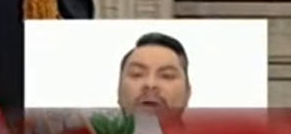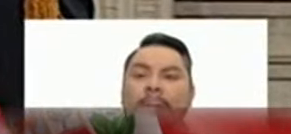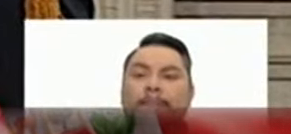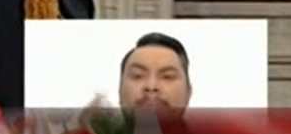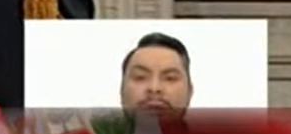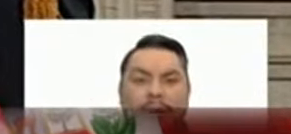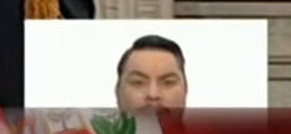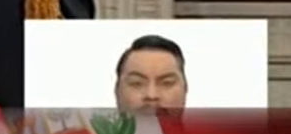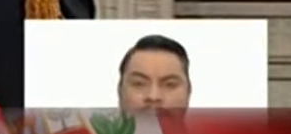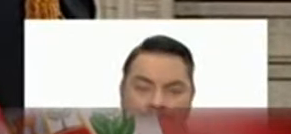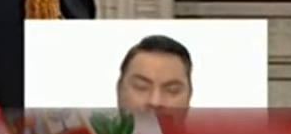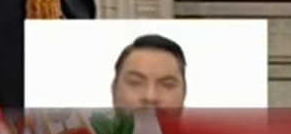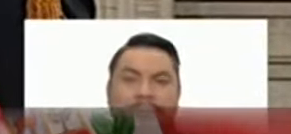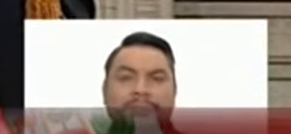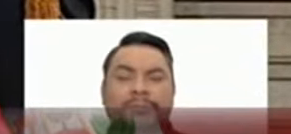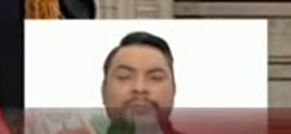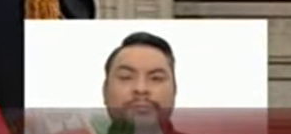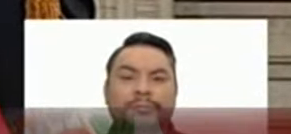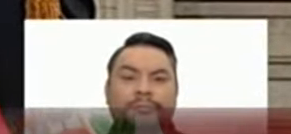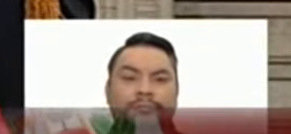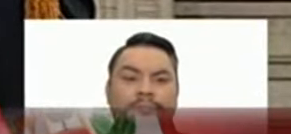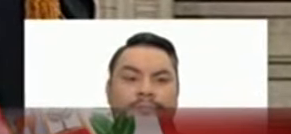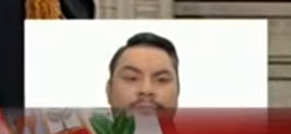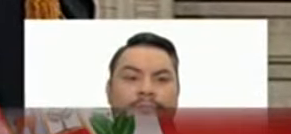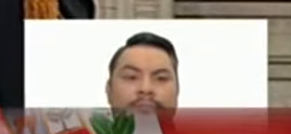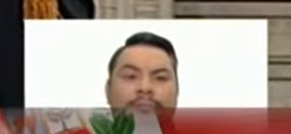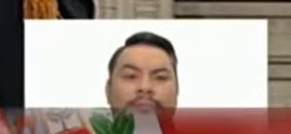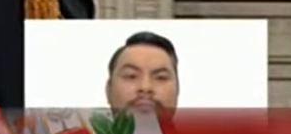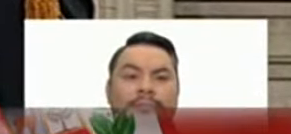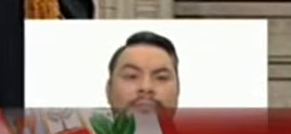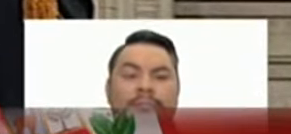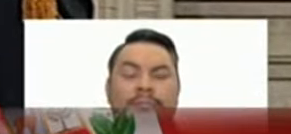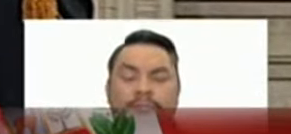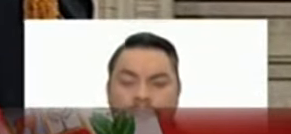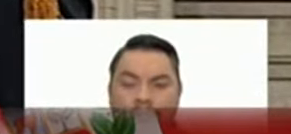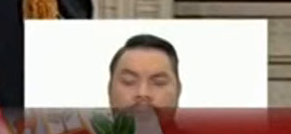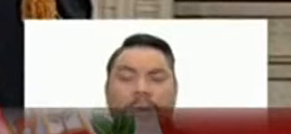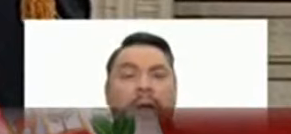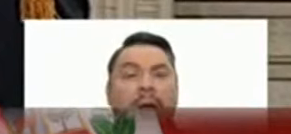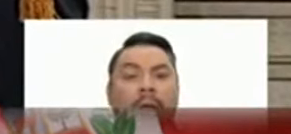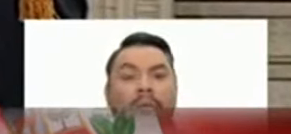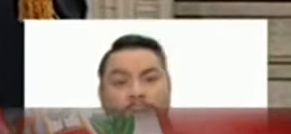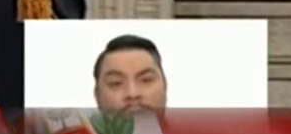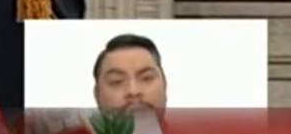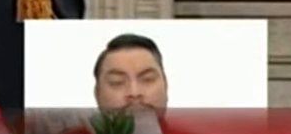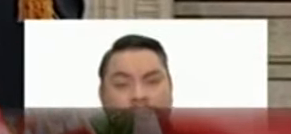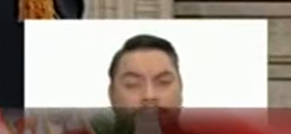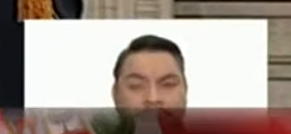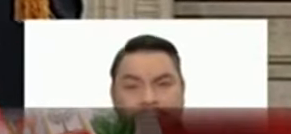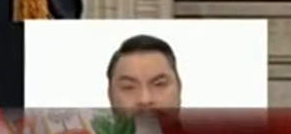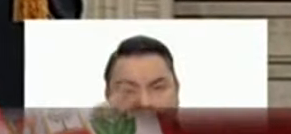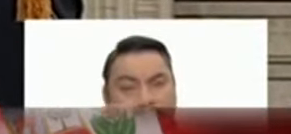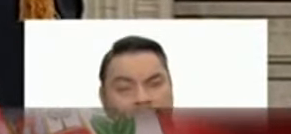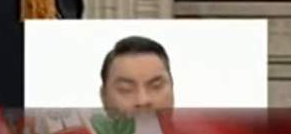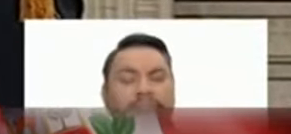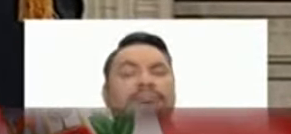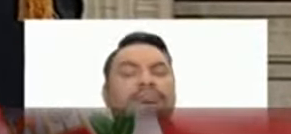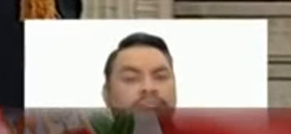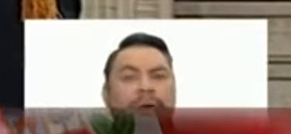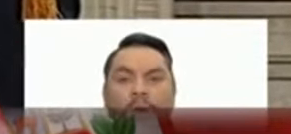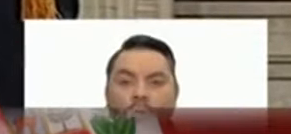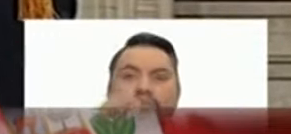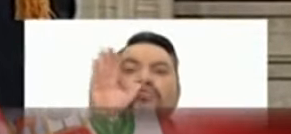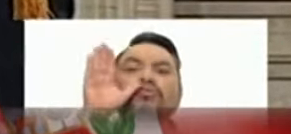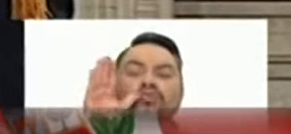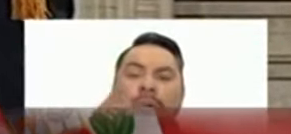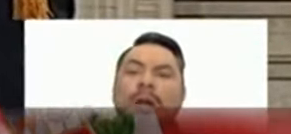Olaya, Presidente del Consejo de Ministros. Acto seguido, la señora Presidenta de la República procederá a tomar